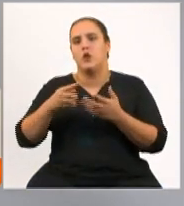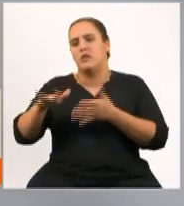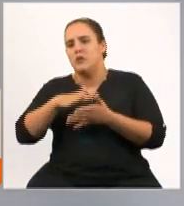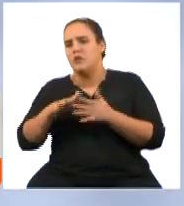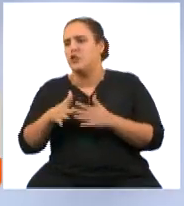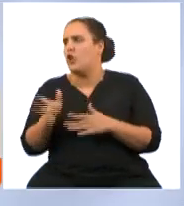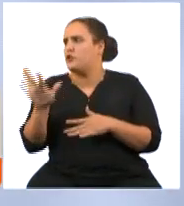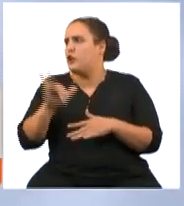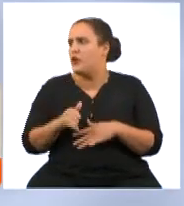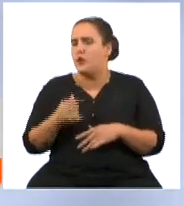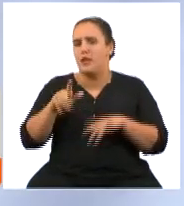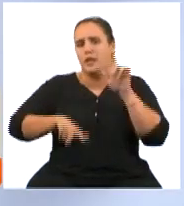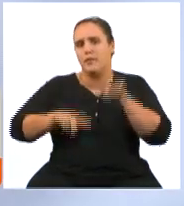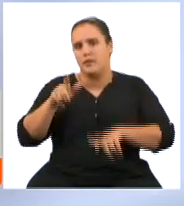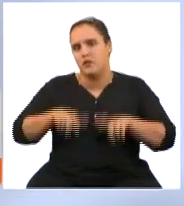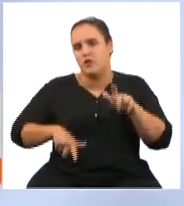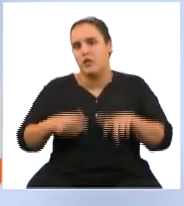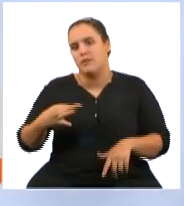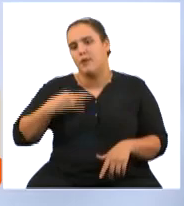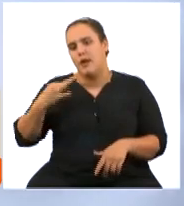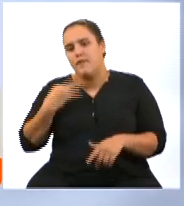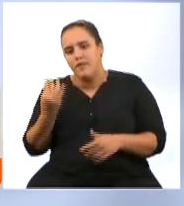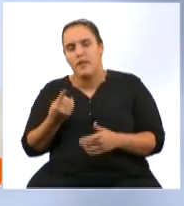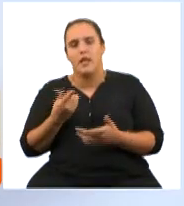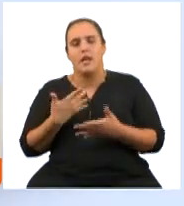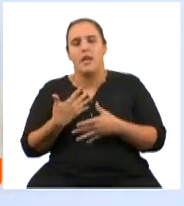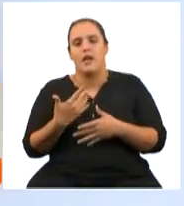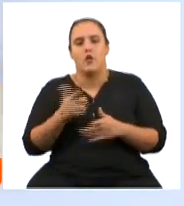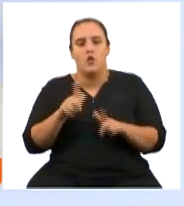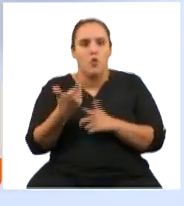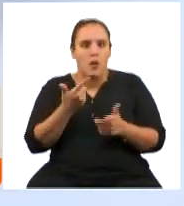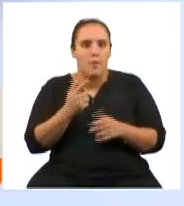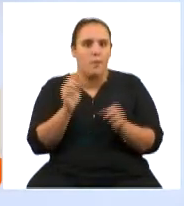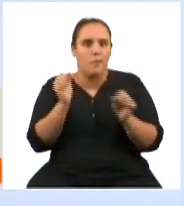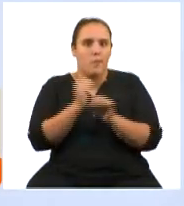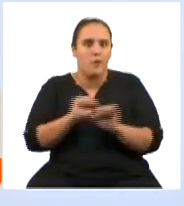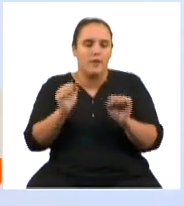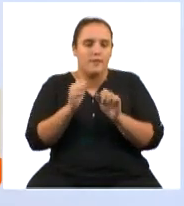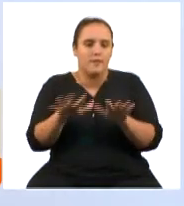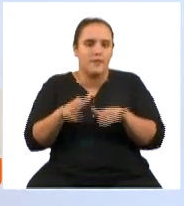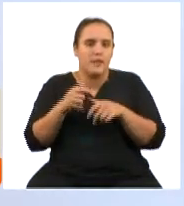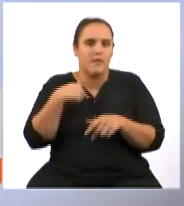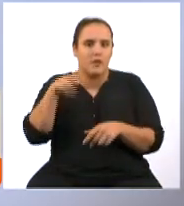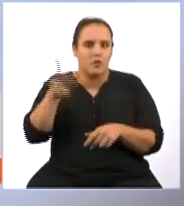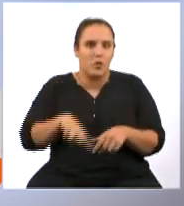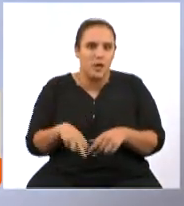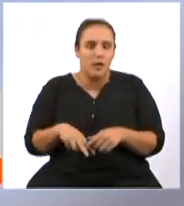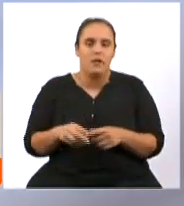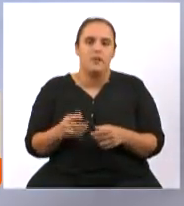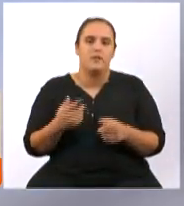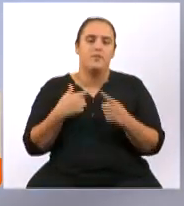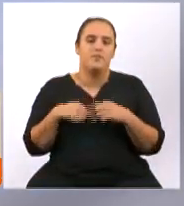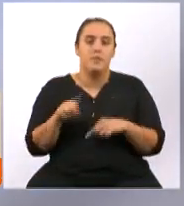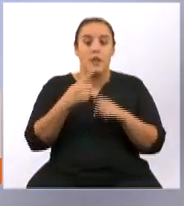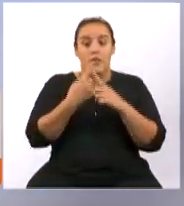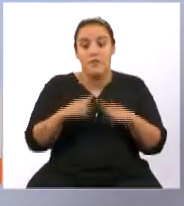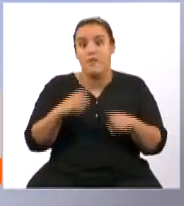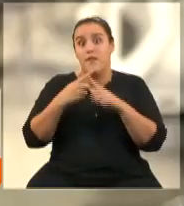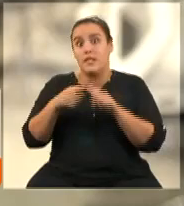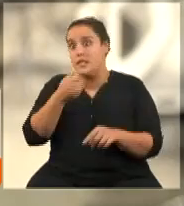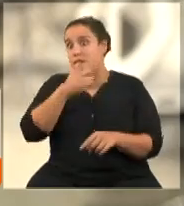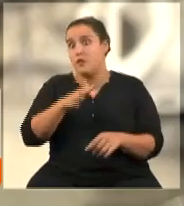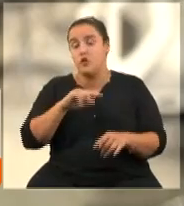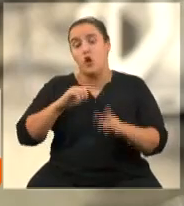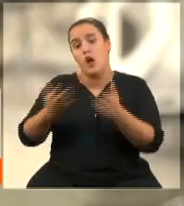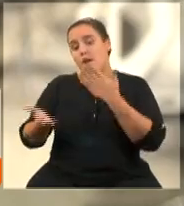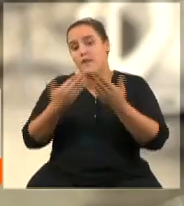de la gente a la que la vida y la subsistencia se le hacía absolutamente inviable en venezuela y toda esa diversidad la fui encontrando